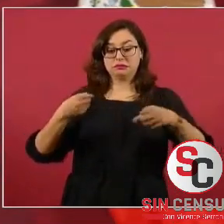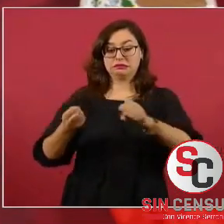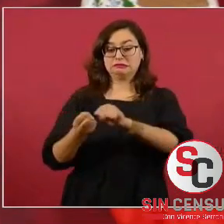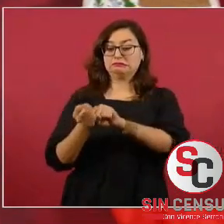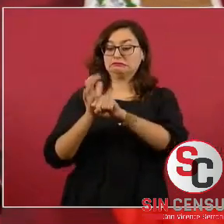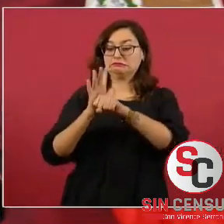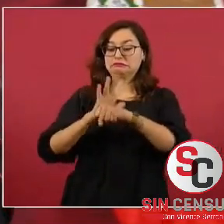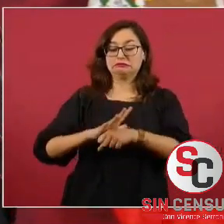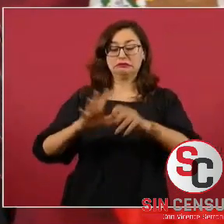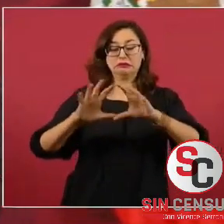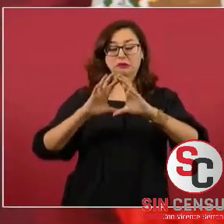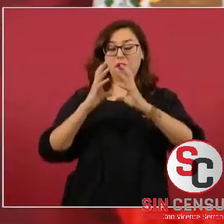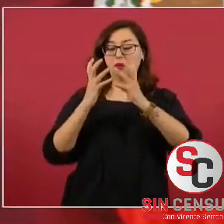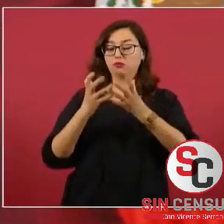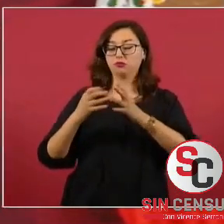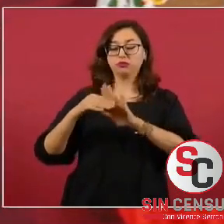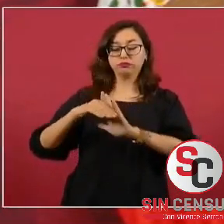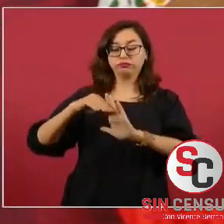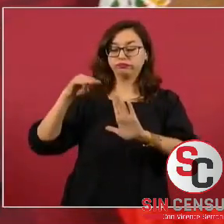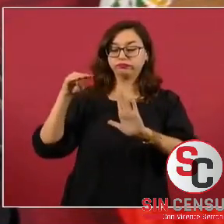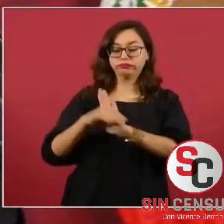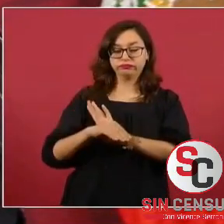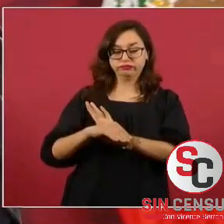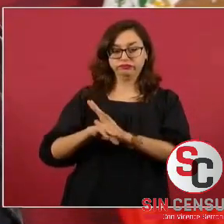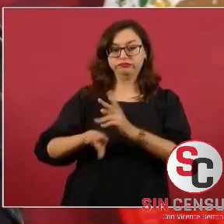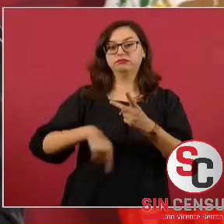venía del modelo neoliberal.